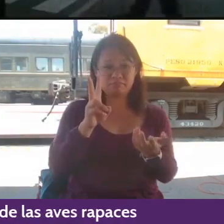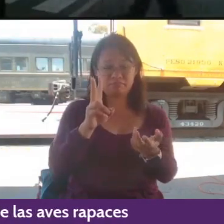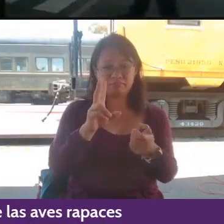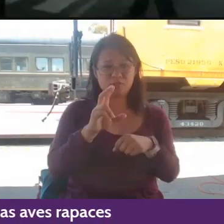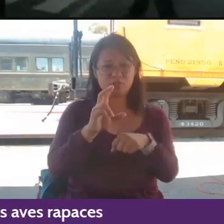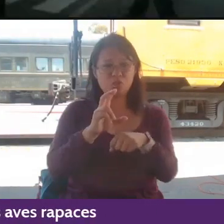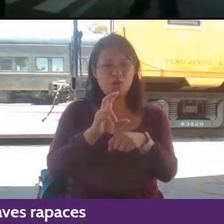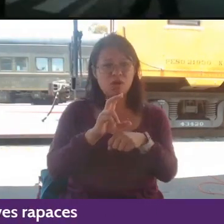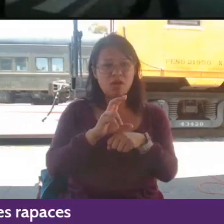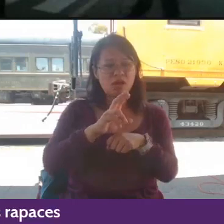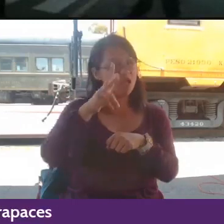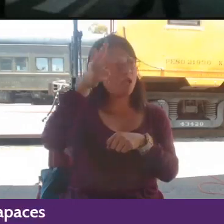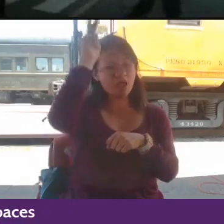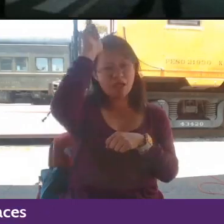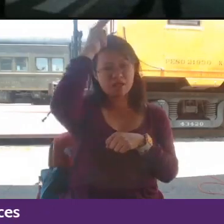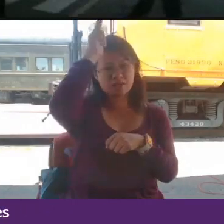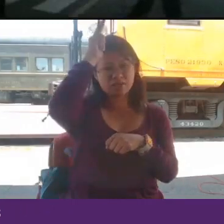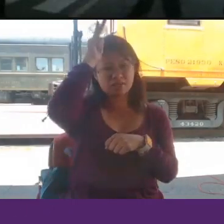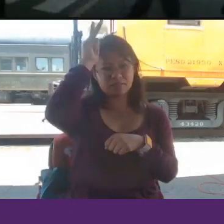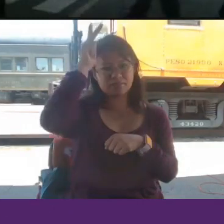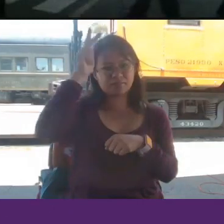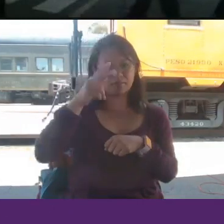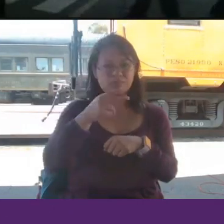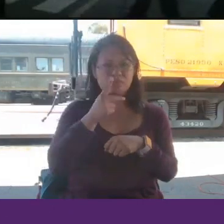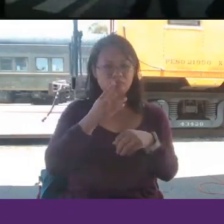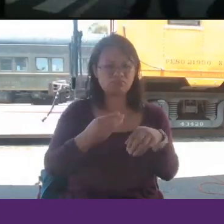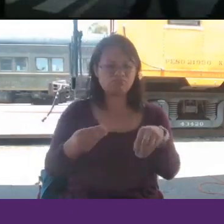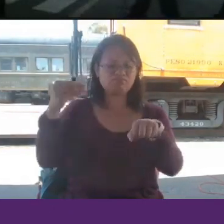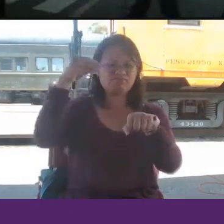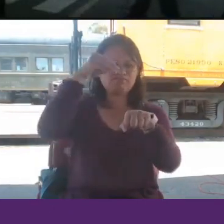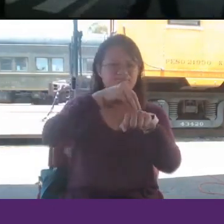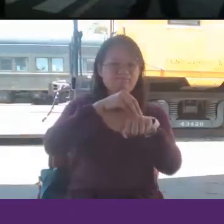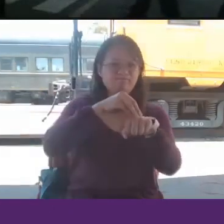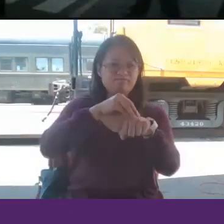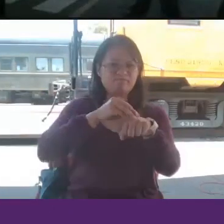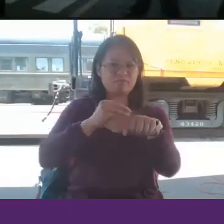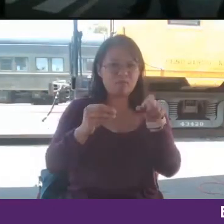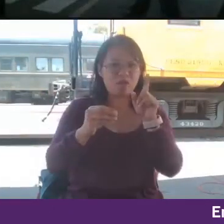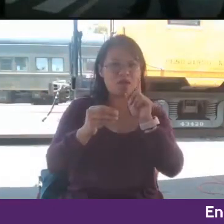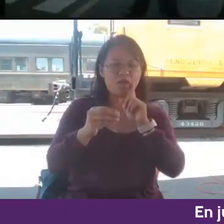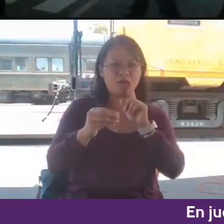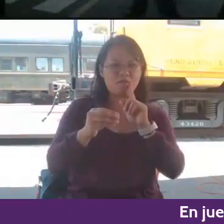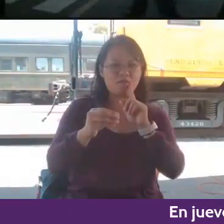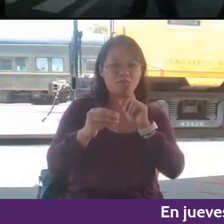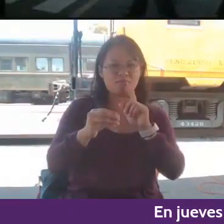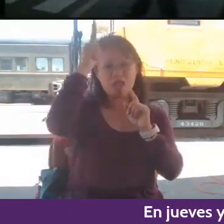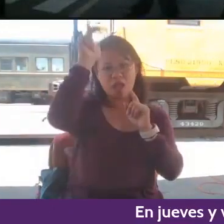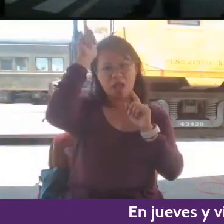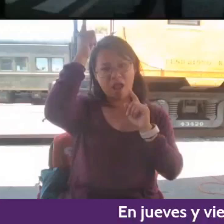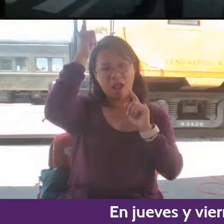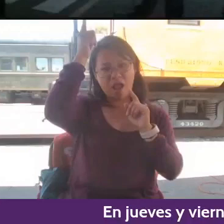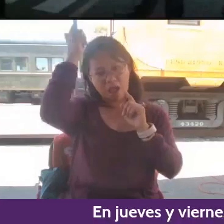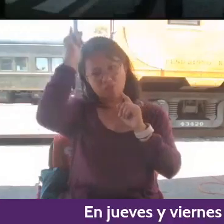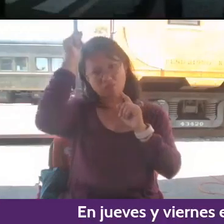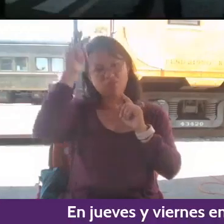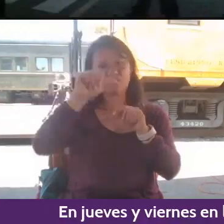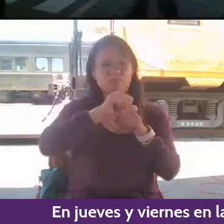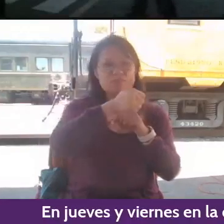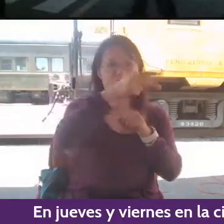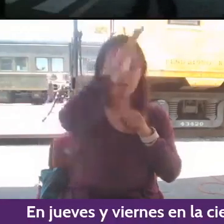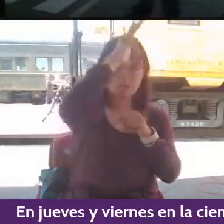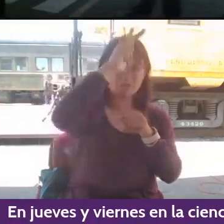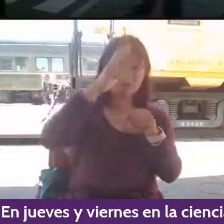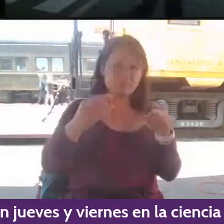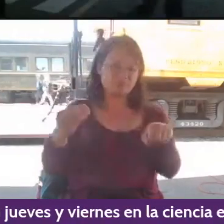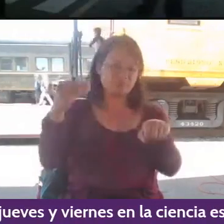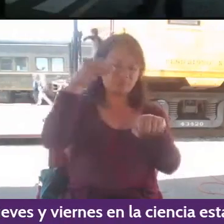le llaman, que se sube sobre la hembra y lo que hacen, ellas no tienen un aparato reproductor como tal, tienen algo que se